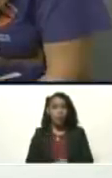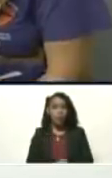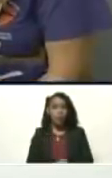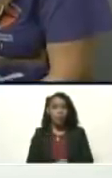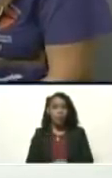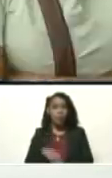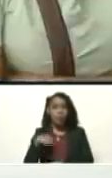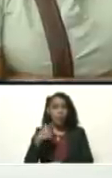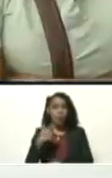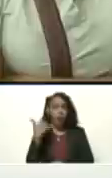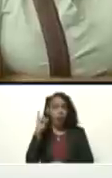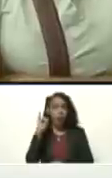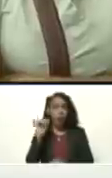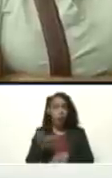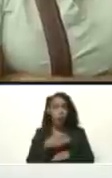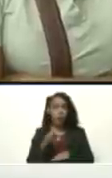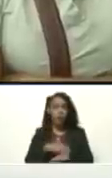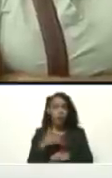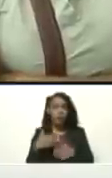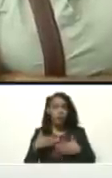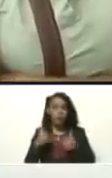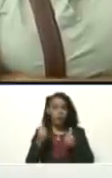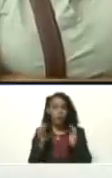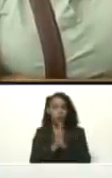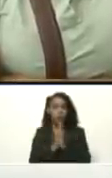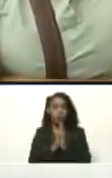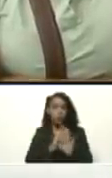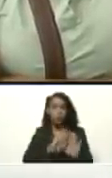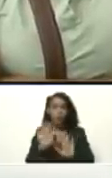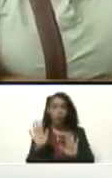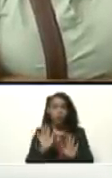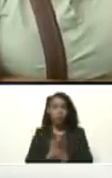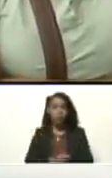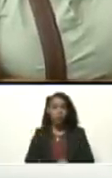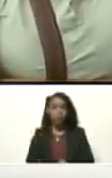Mañana es Jueves Santo ya.